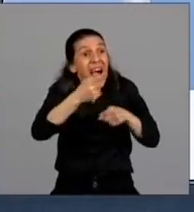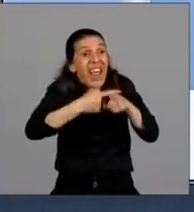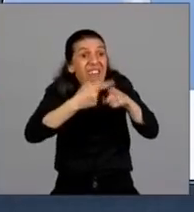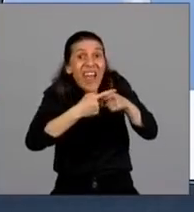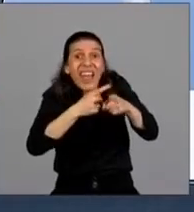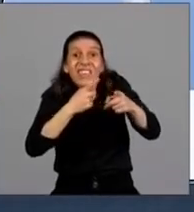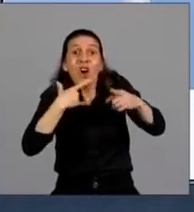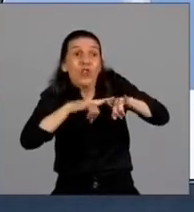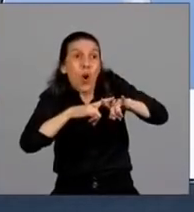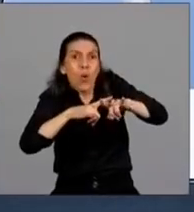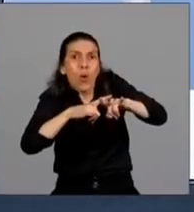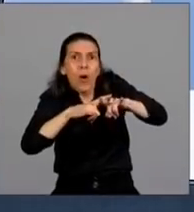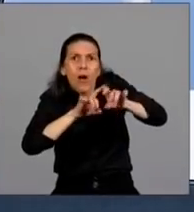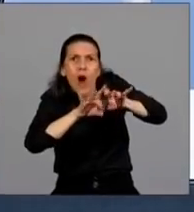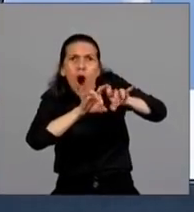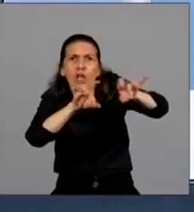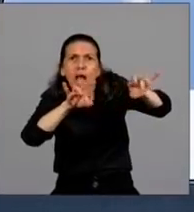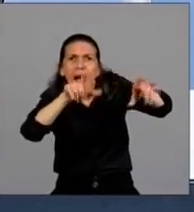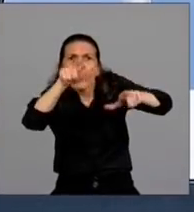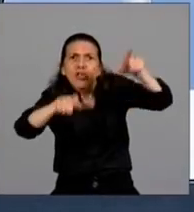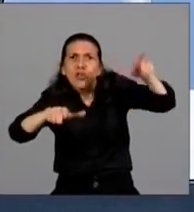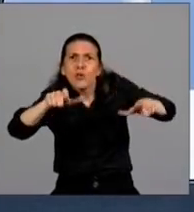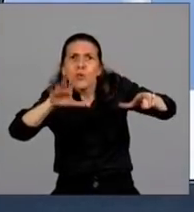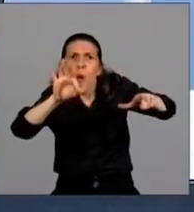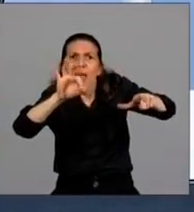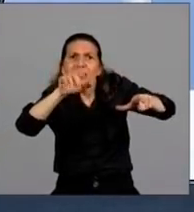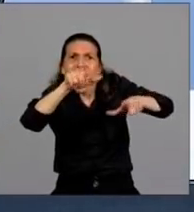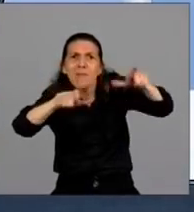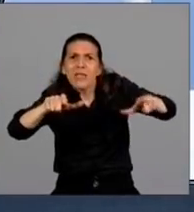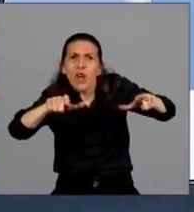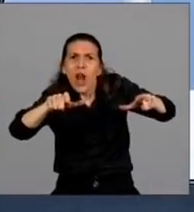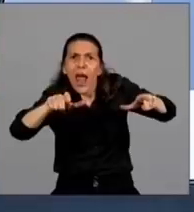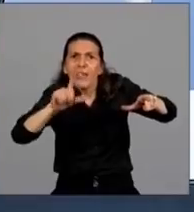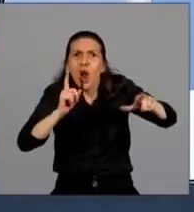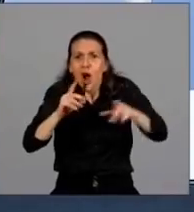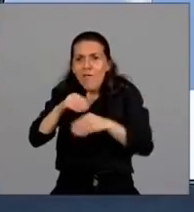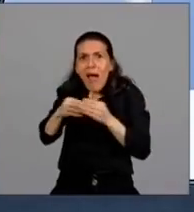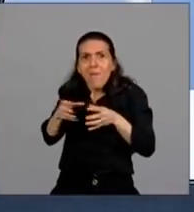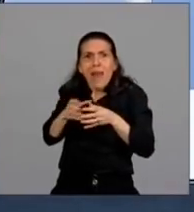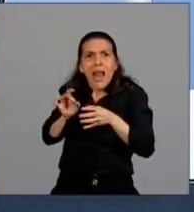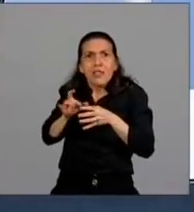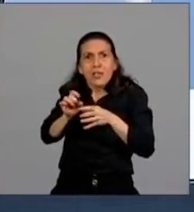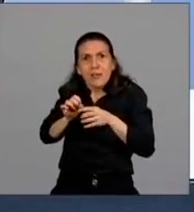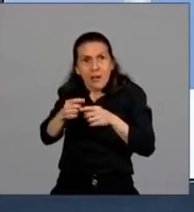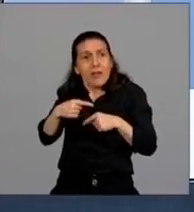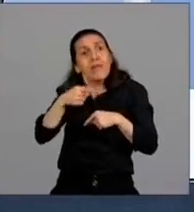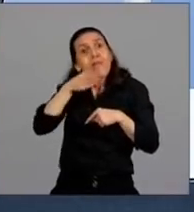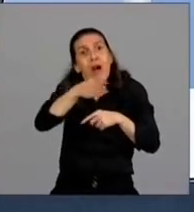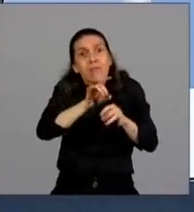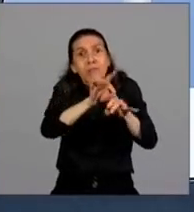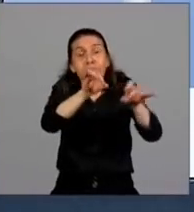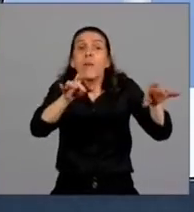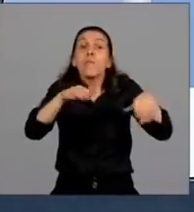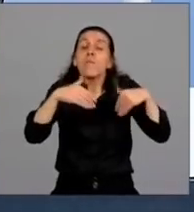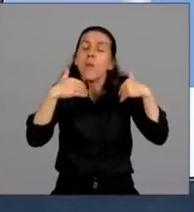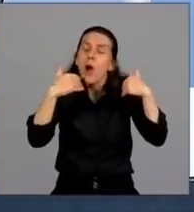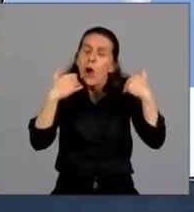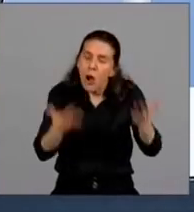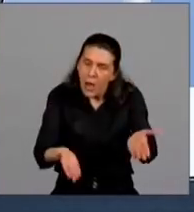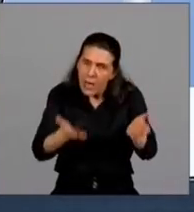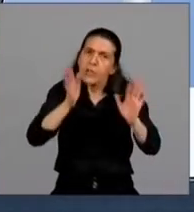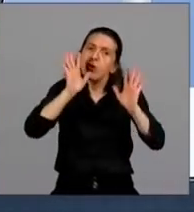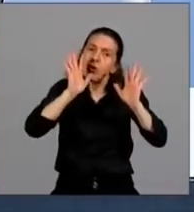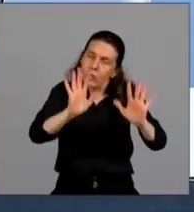vez de solo a su círculo. Por eso, mientras circule el virus, hay que